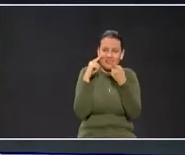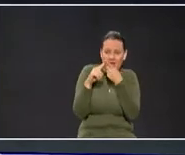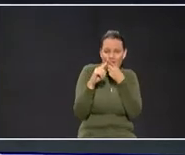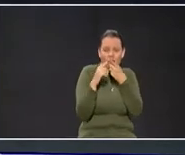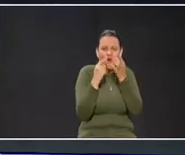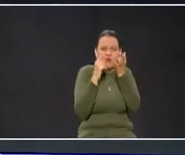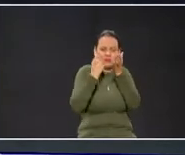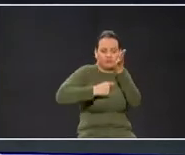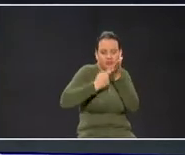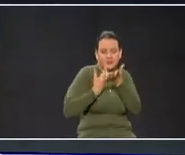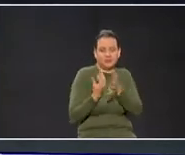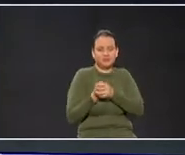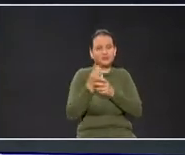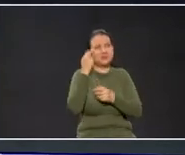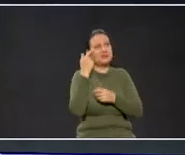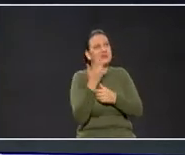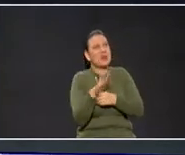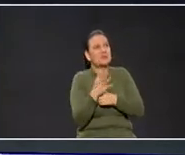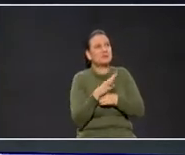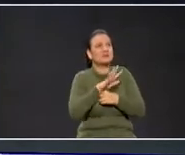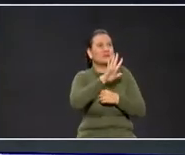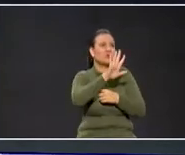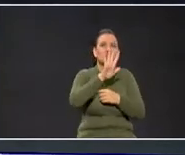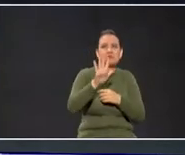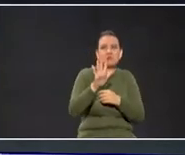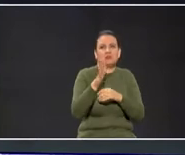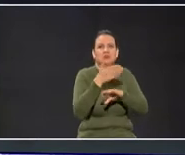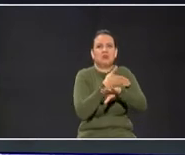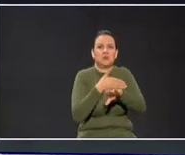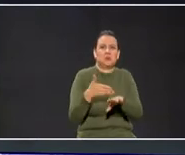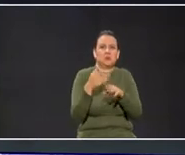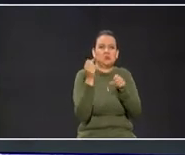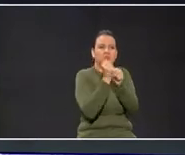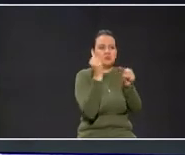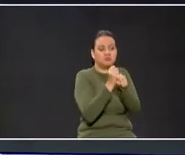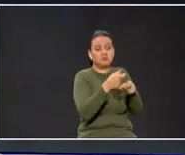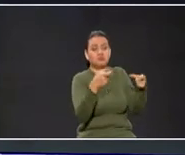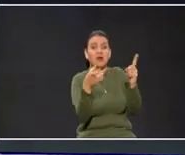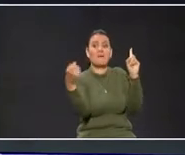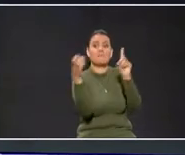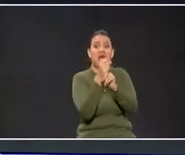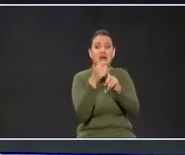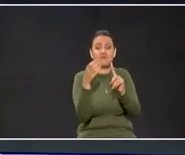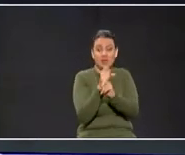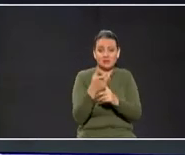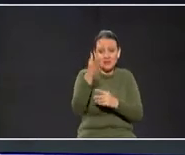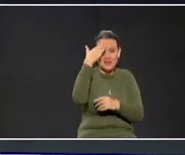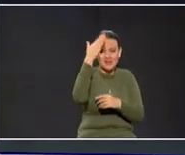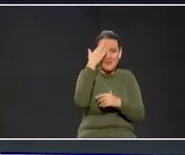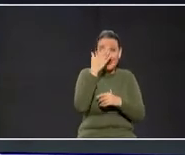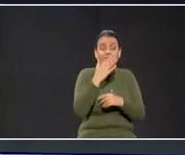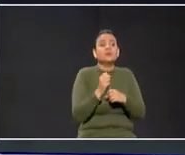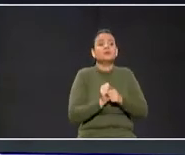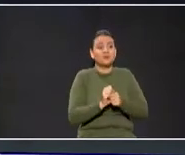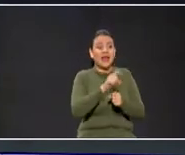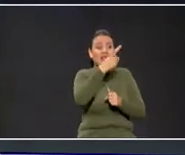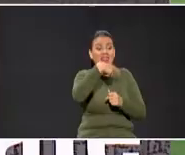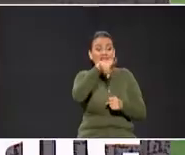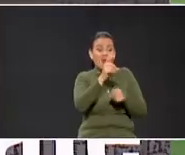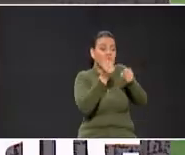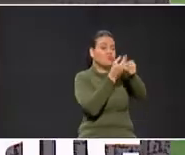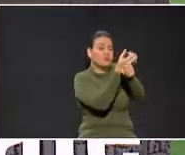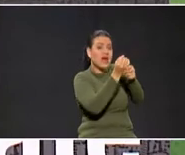empleos para los medellinenses sus 16 comunas los 249 barrios y sus cinco corregimientos muy bien